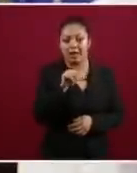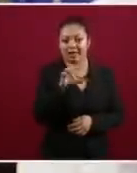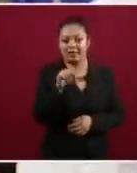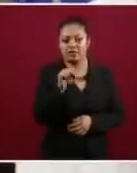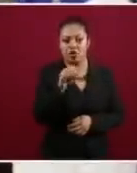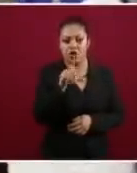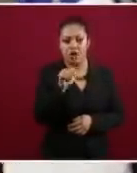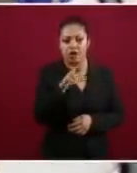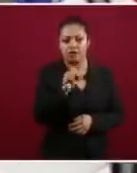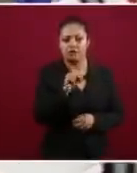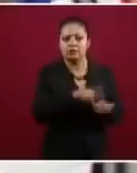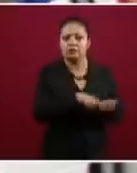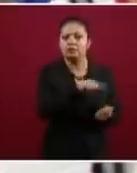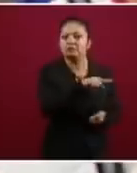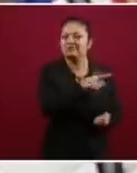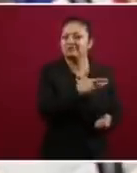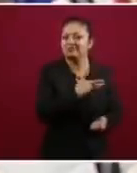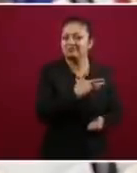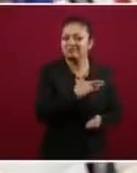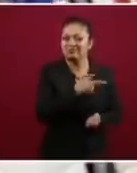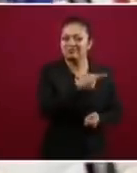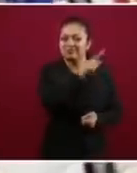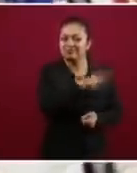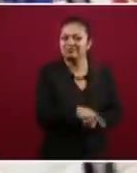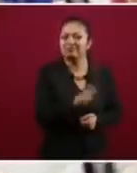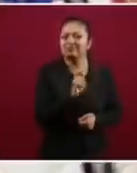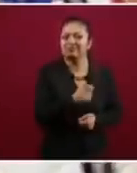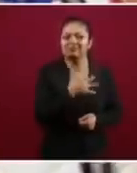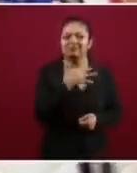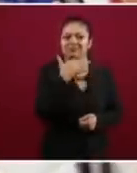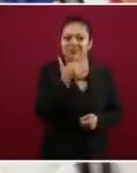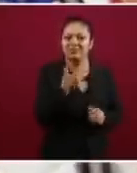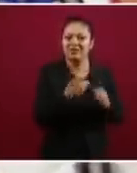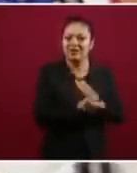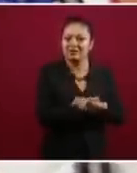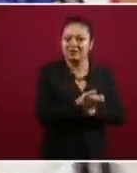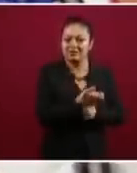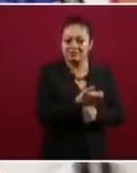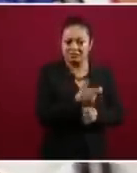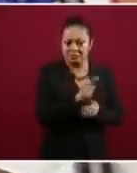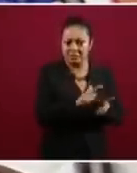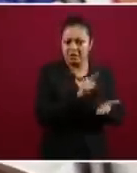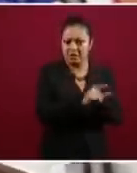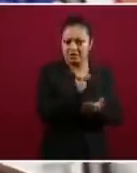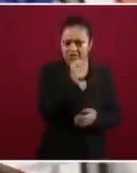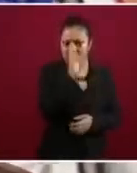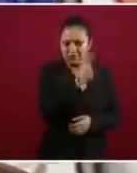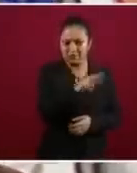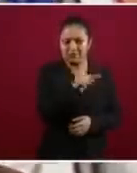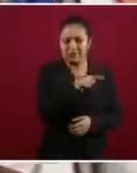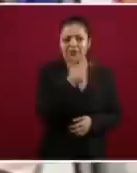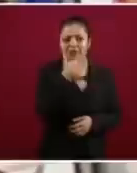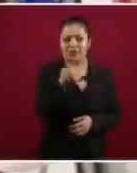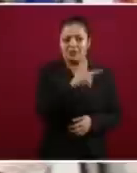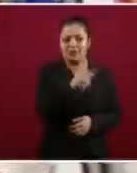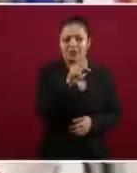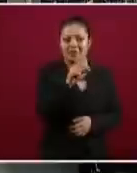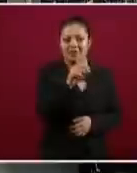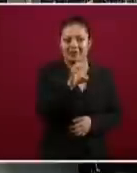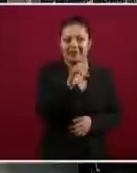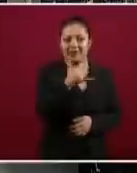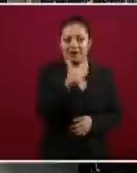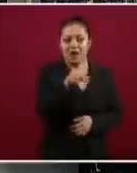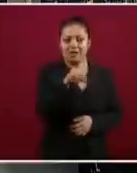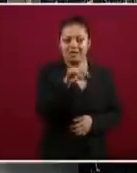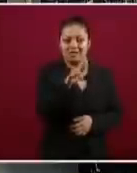señalamientos de un proceso fraudulento e ilegal. De Yanira Bay, quien fue su contrincante en el proceso